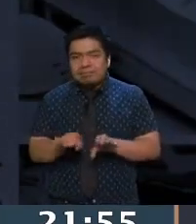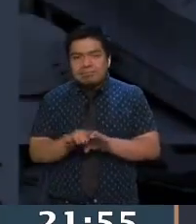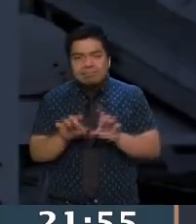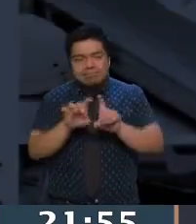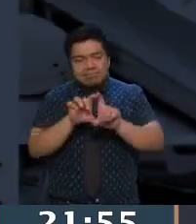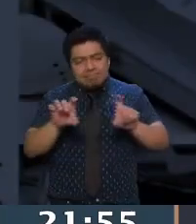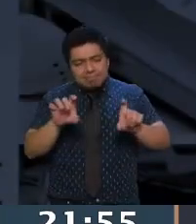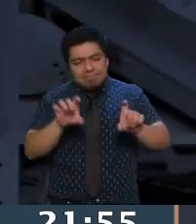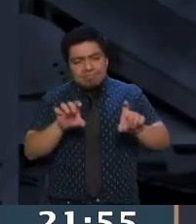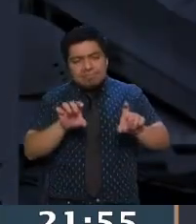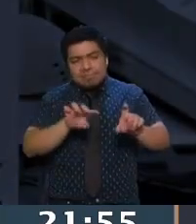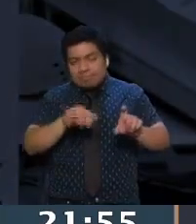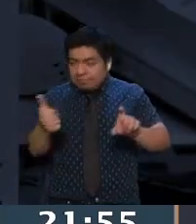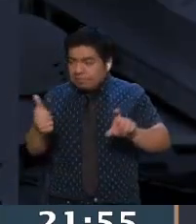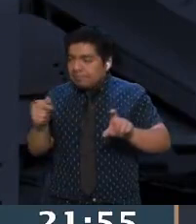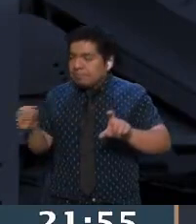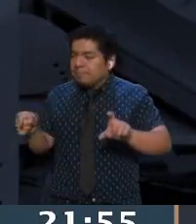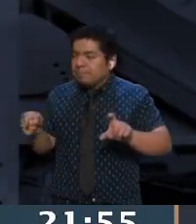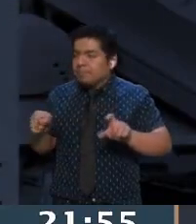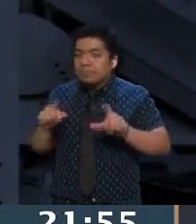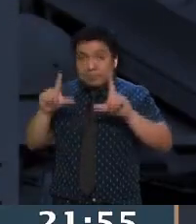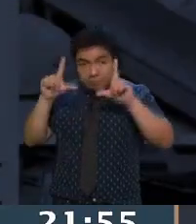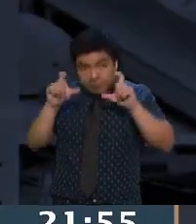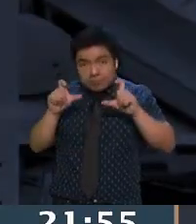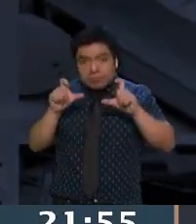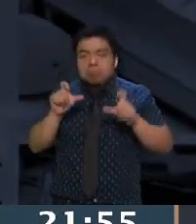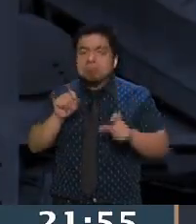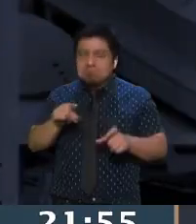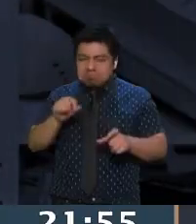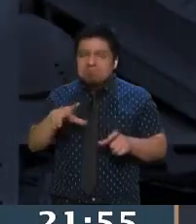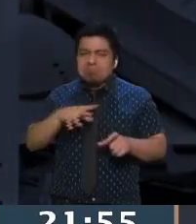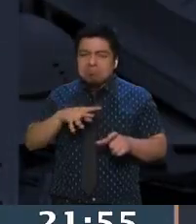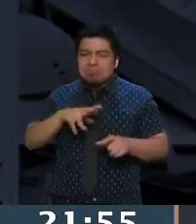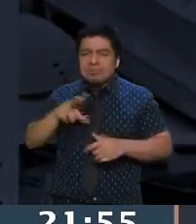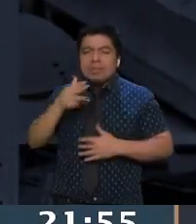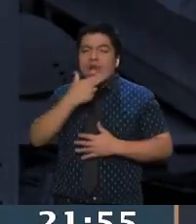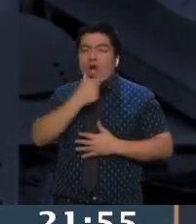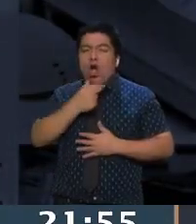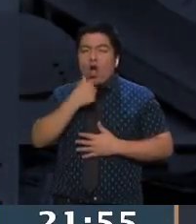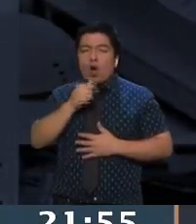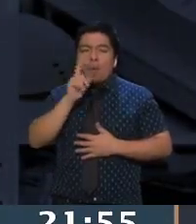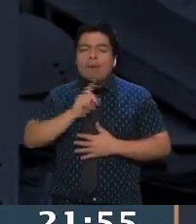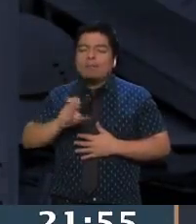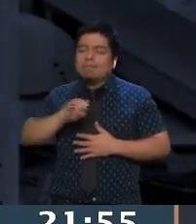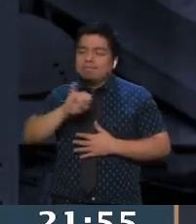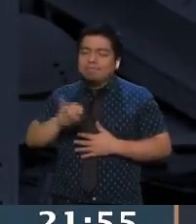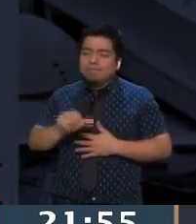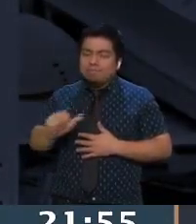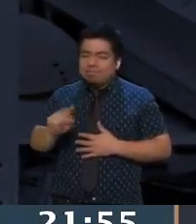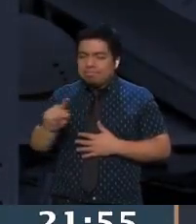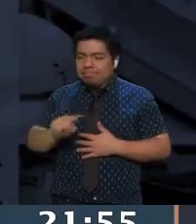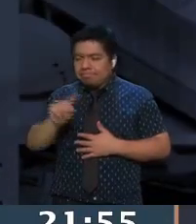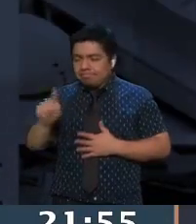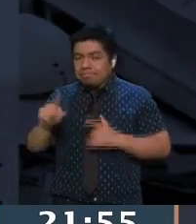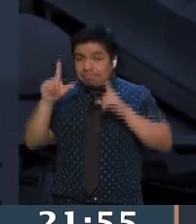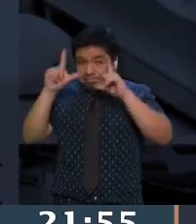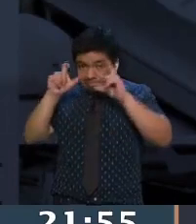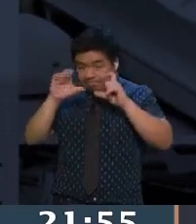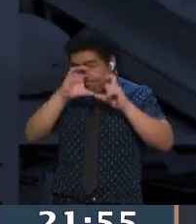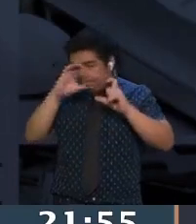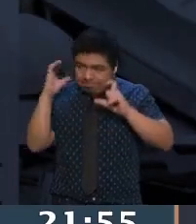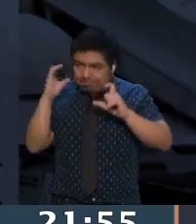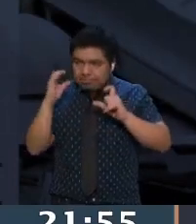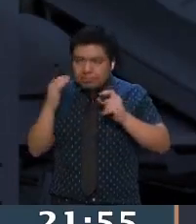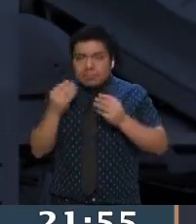gráfica, ¿no? Y luego lo otro también, fotografías de los jazzistas mexicanos, ¿no? Fotografías que en sí mismas nos